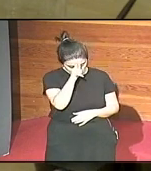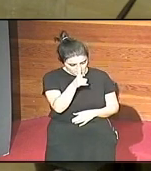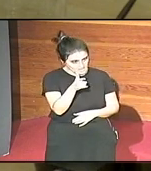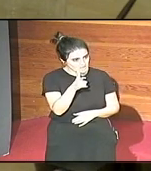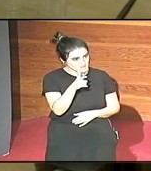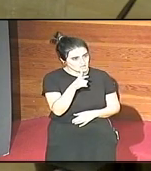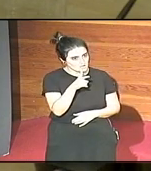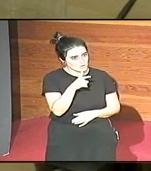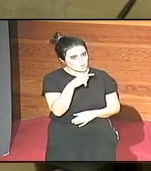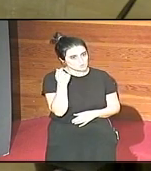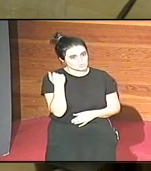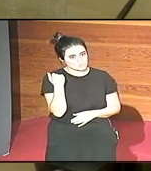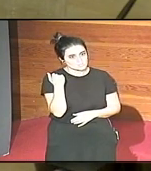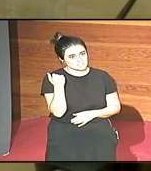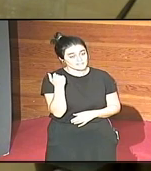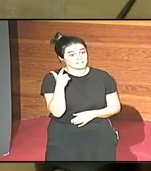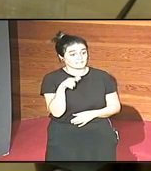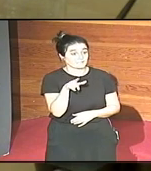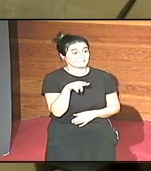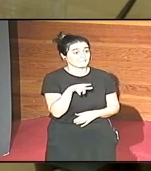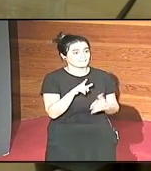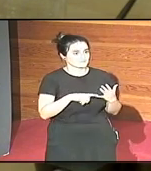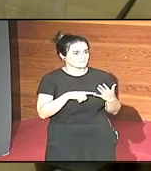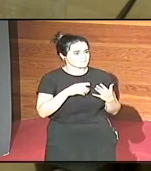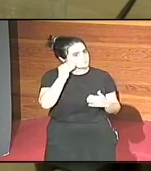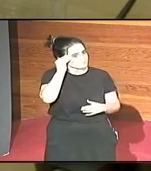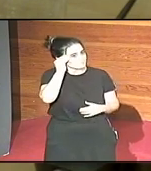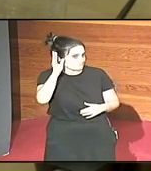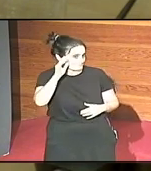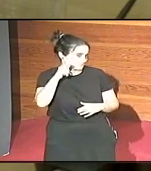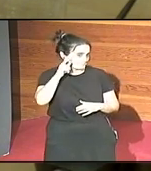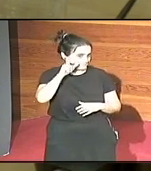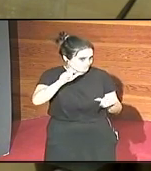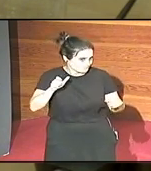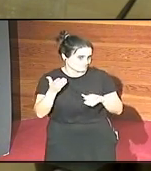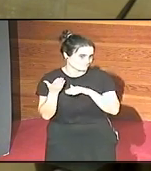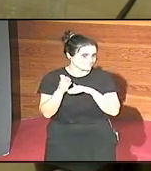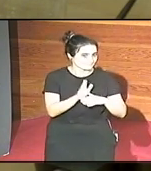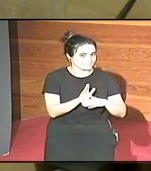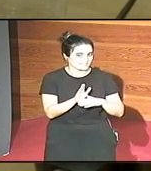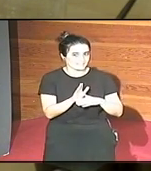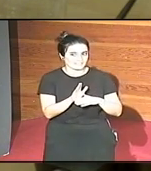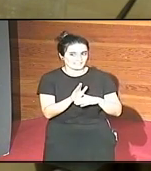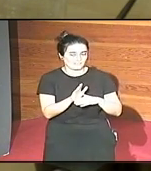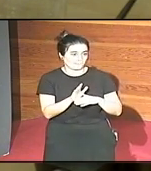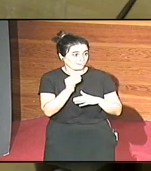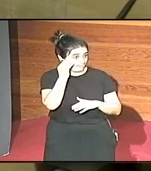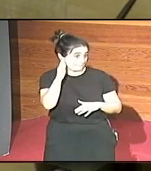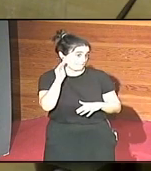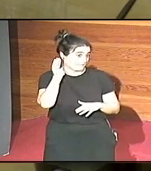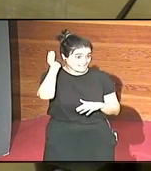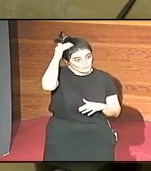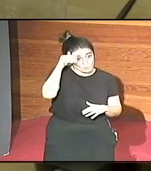Rusia, y los supuestos representantes de las supuestas